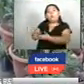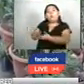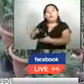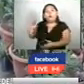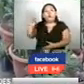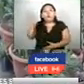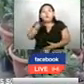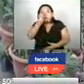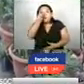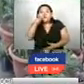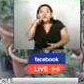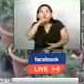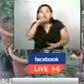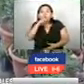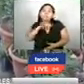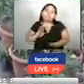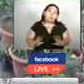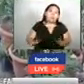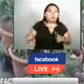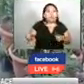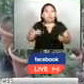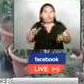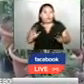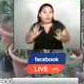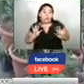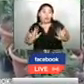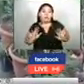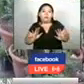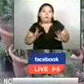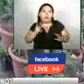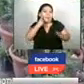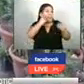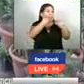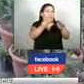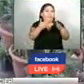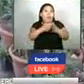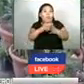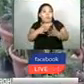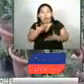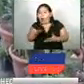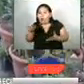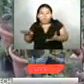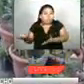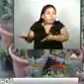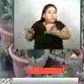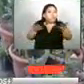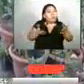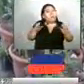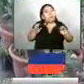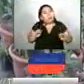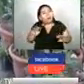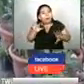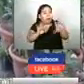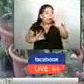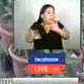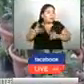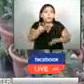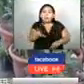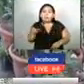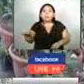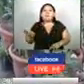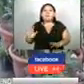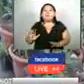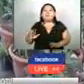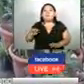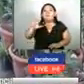o la veranera? Bueno, dependiendo. Tenemos precios para mayoritas, ¿verdad? Pero así a común es